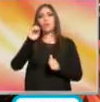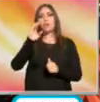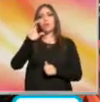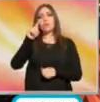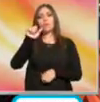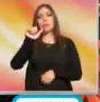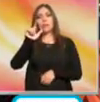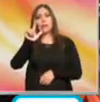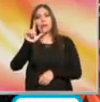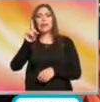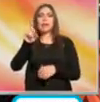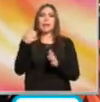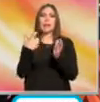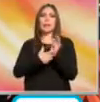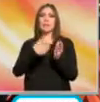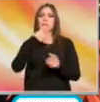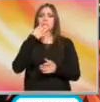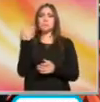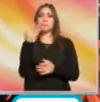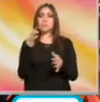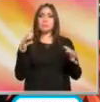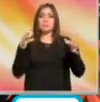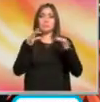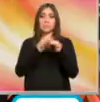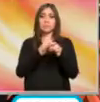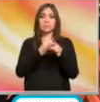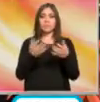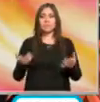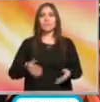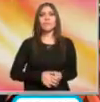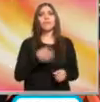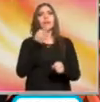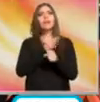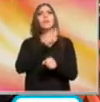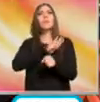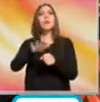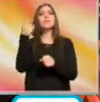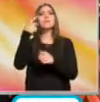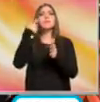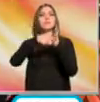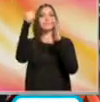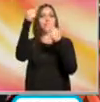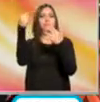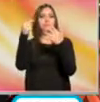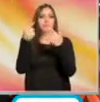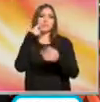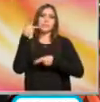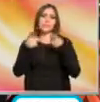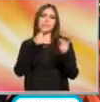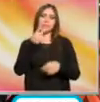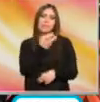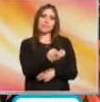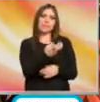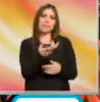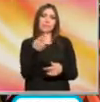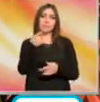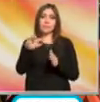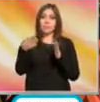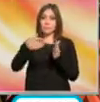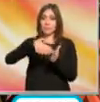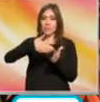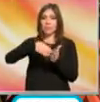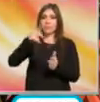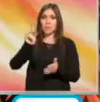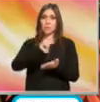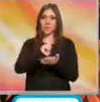juntos llevan. Está buenazo. Pues, ¿qué te parece, Beto, si vemos los ingredientes que requerimos para preparar esta receta? Preparen su papel